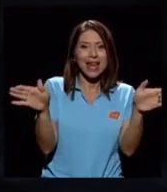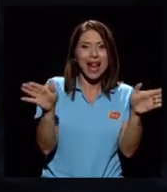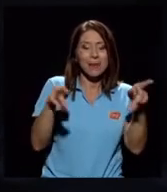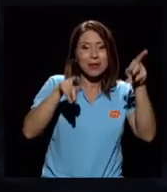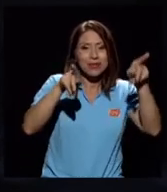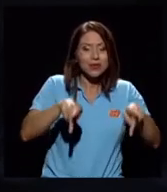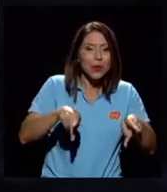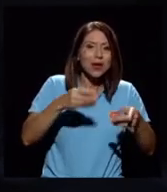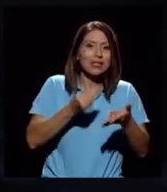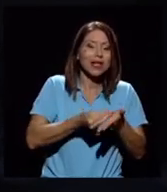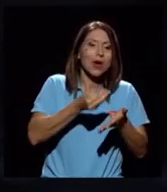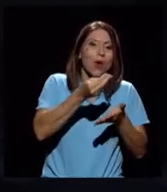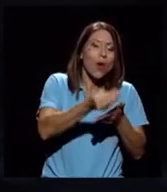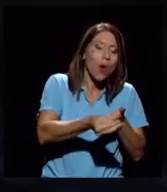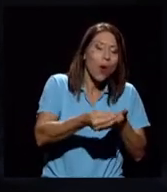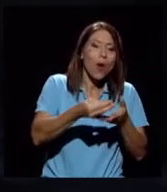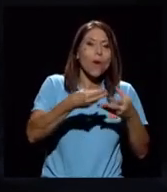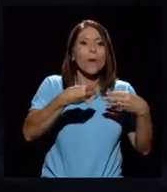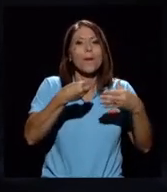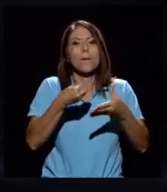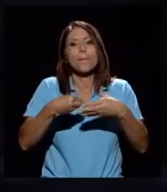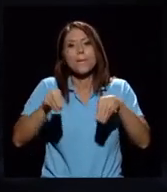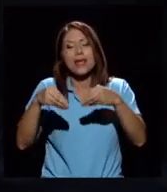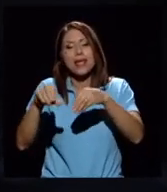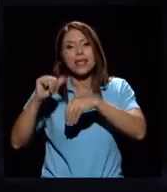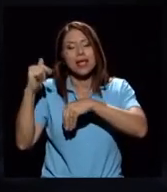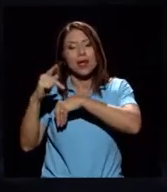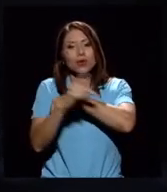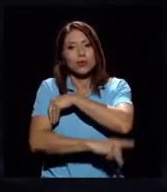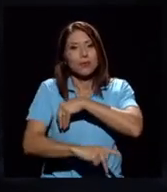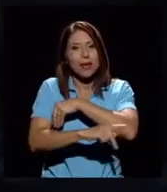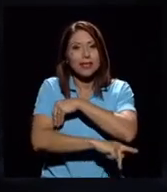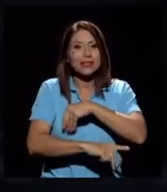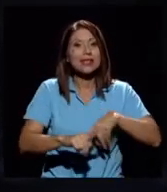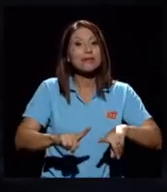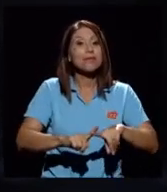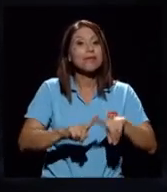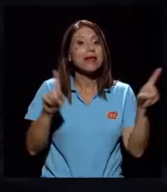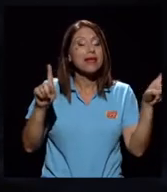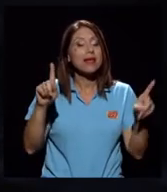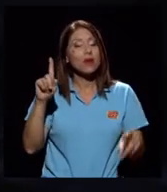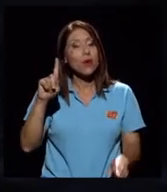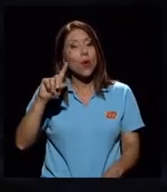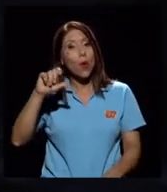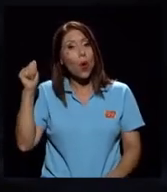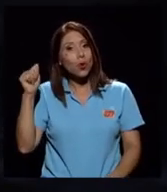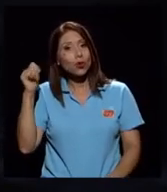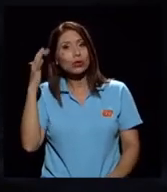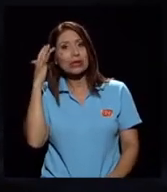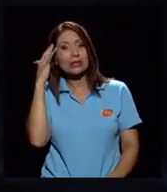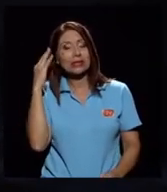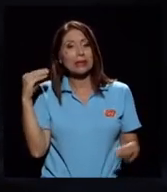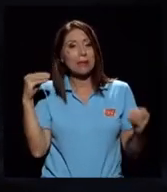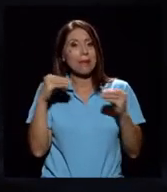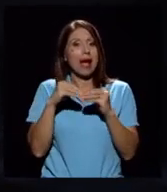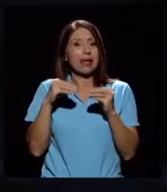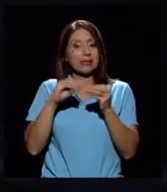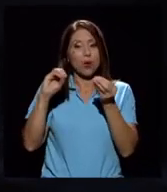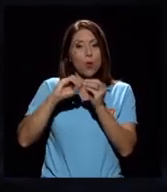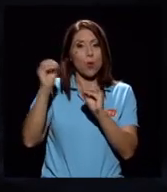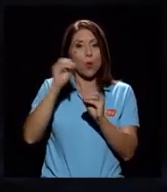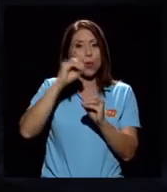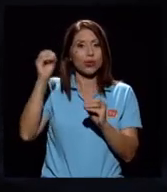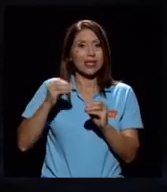exportación pero otros empezaron a preocupar que son probablemente los más y los que